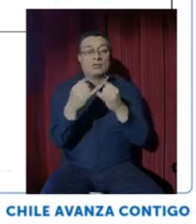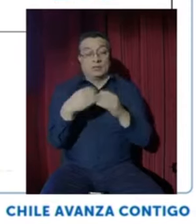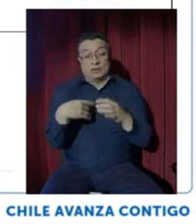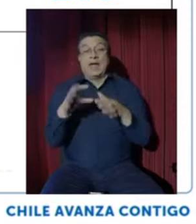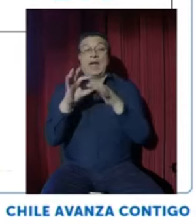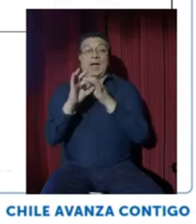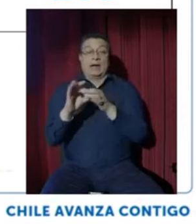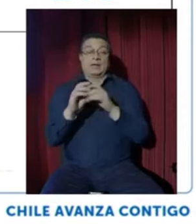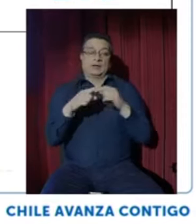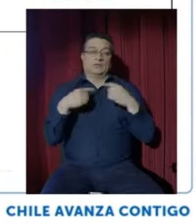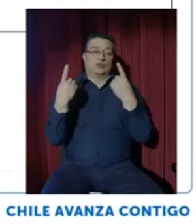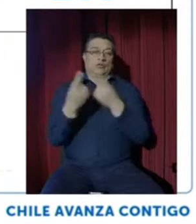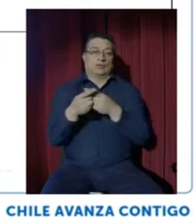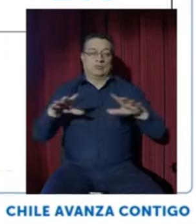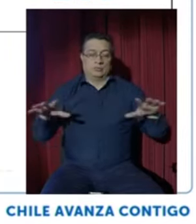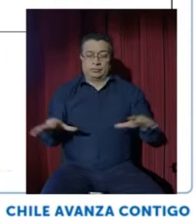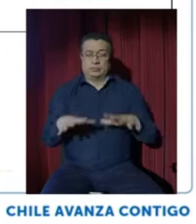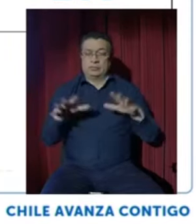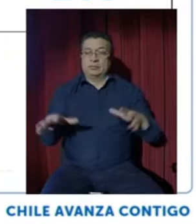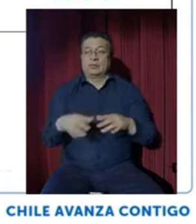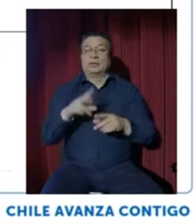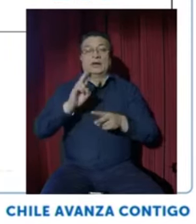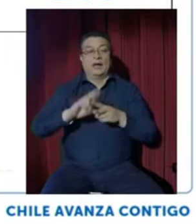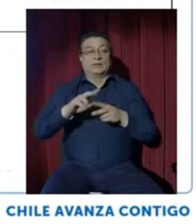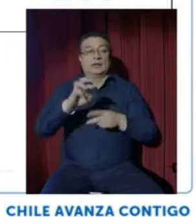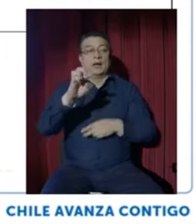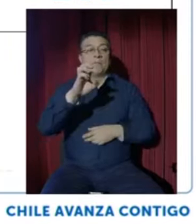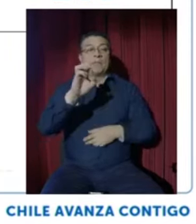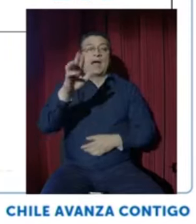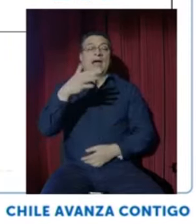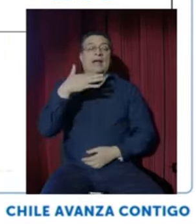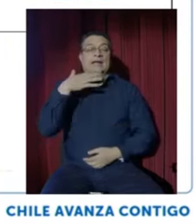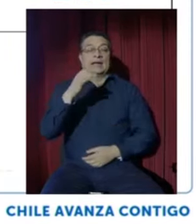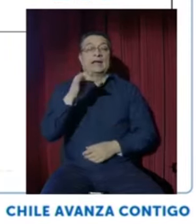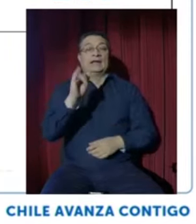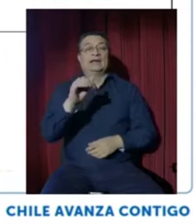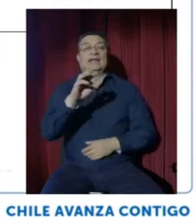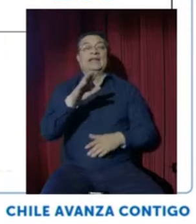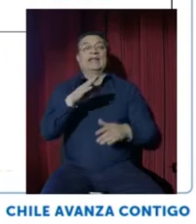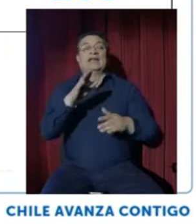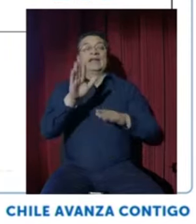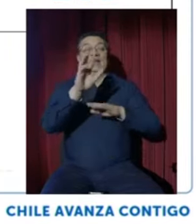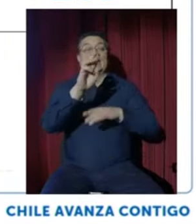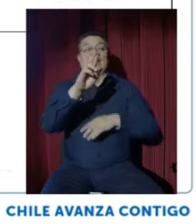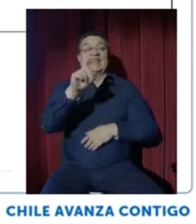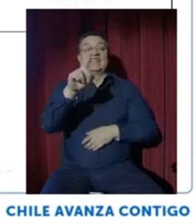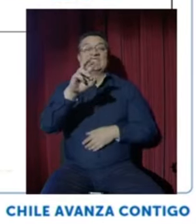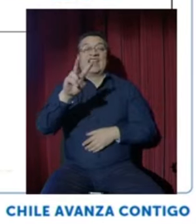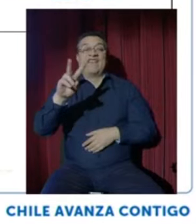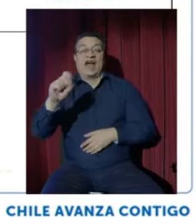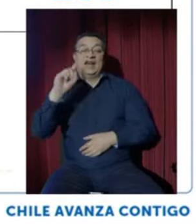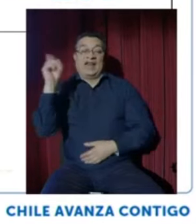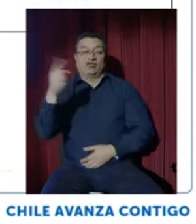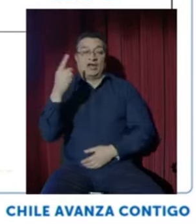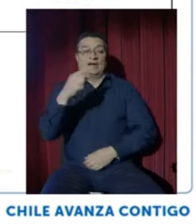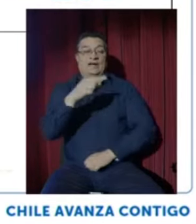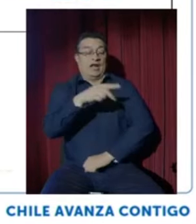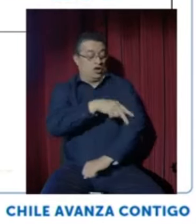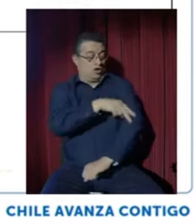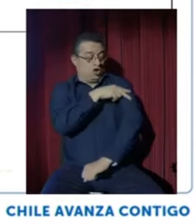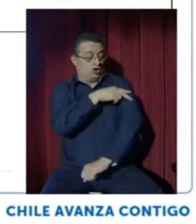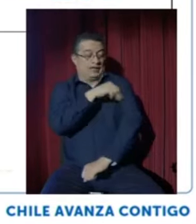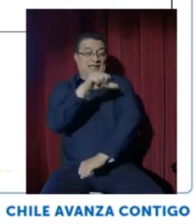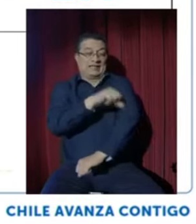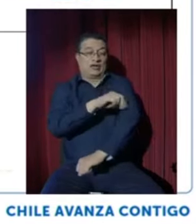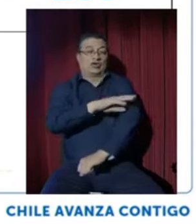agradecer toda la gestión que se realiza en los parques y reservas nacionales tanto en las zona norte centro y sur del país